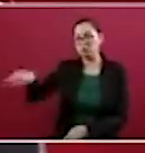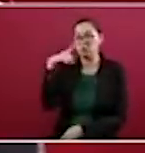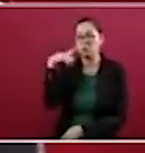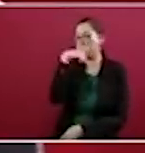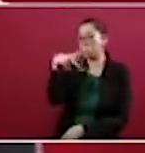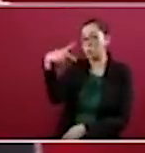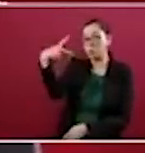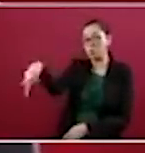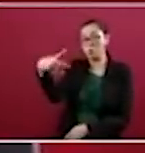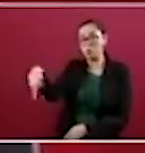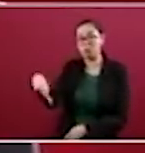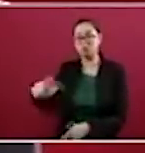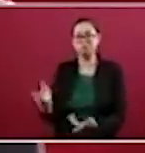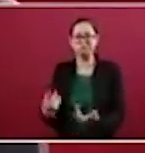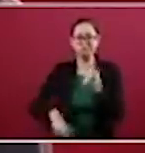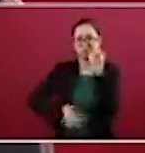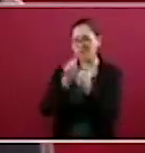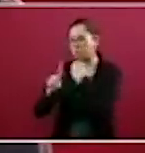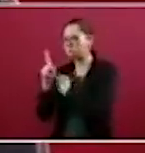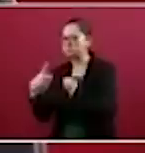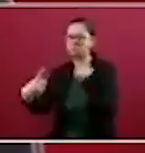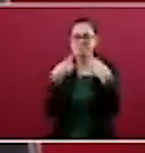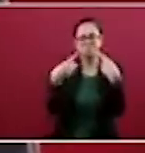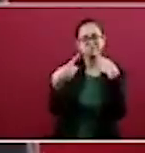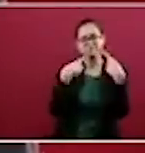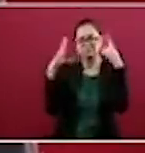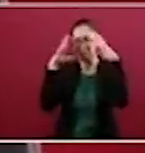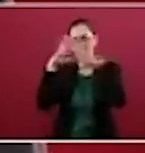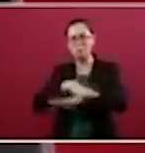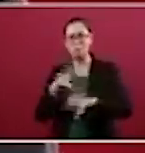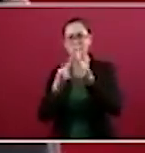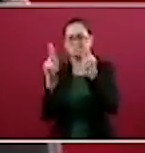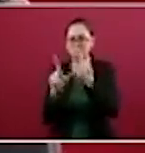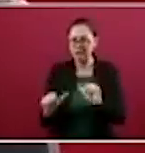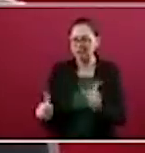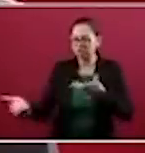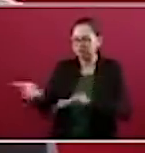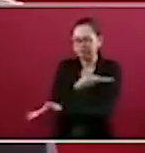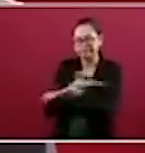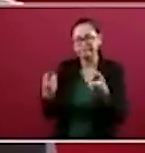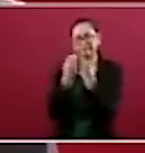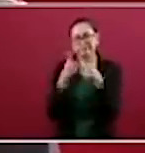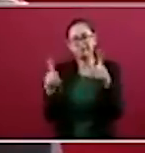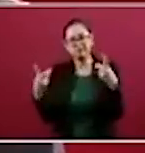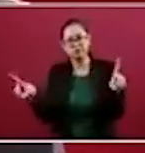solución pacífica de las controversias, la cooperación para el desarrollo,